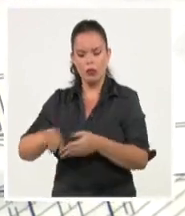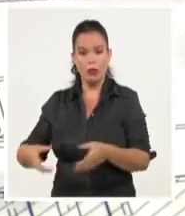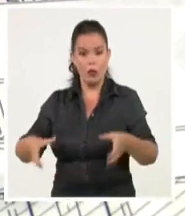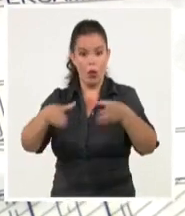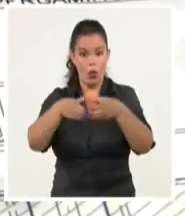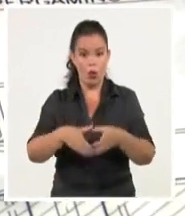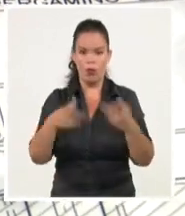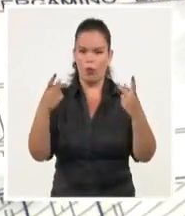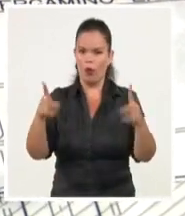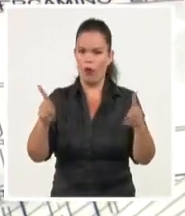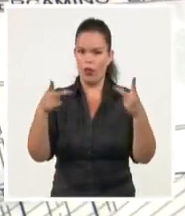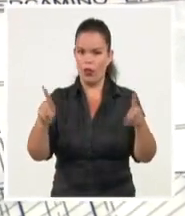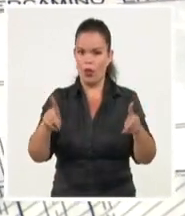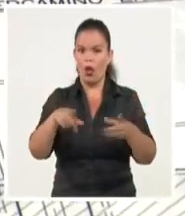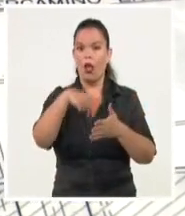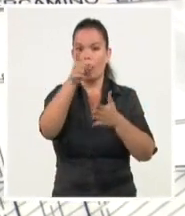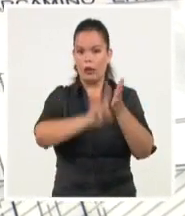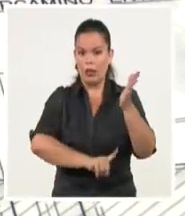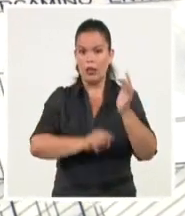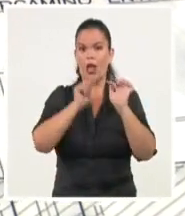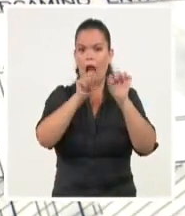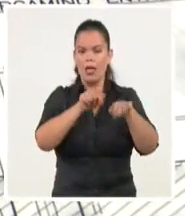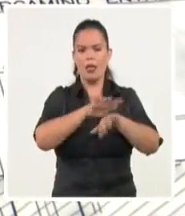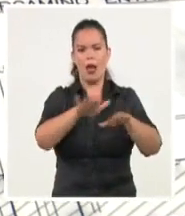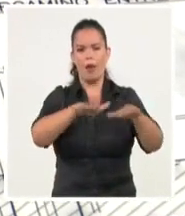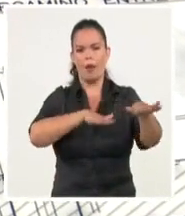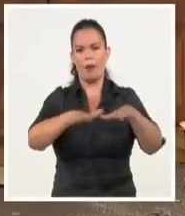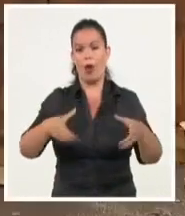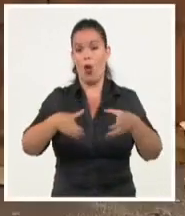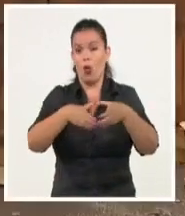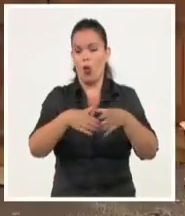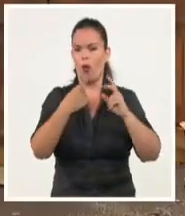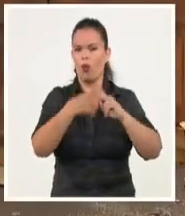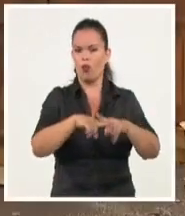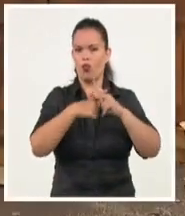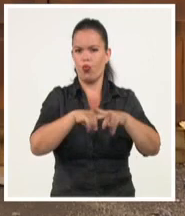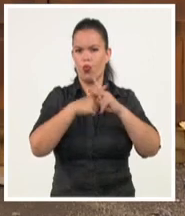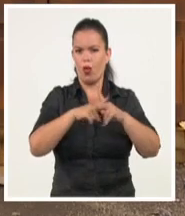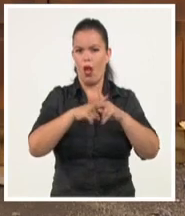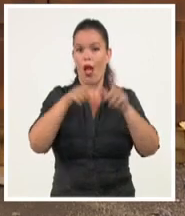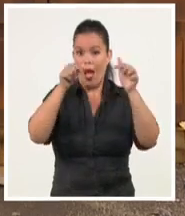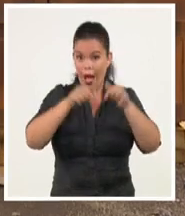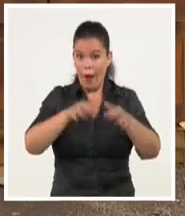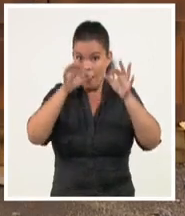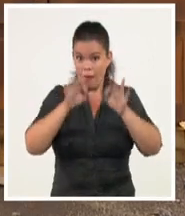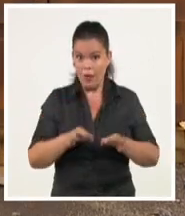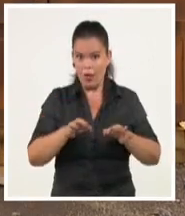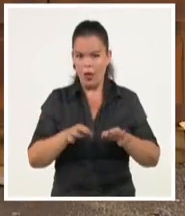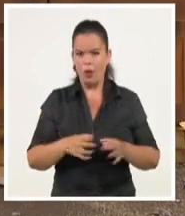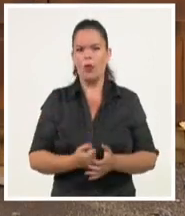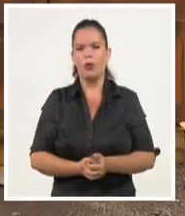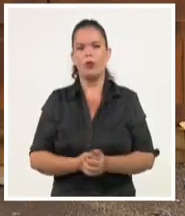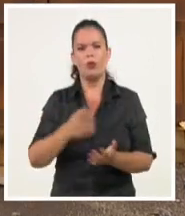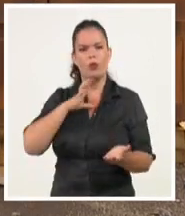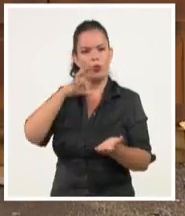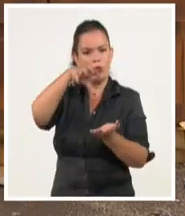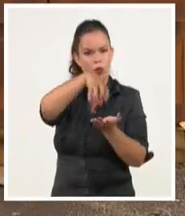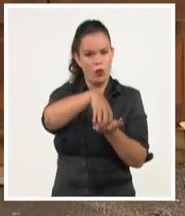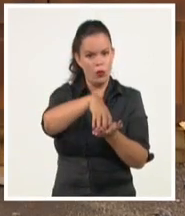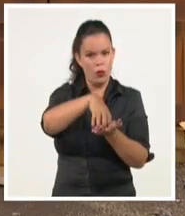preparación para intervenir Mariel 5. En estos momentos, en la termoeléctrica Máximo Gómez Báez, está